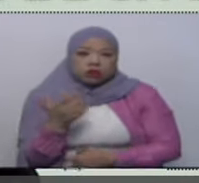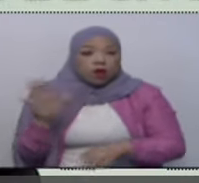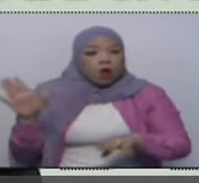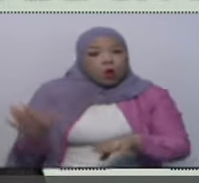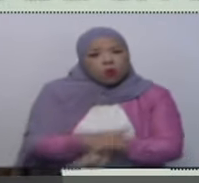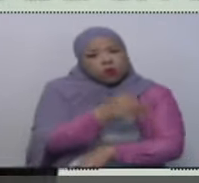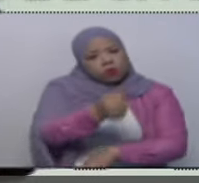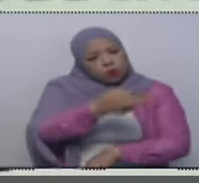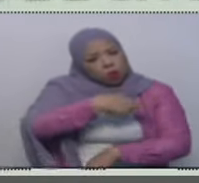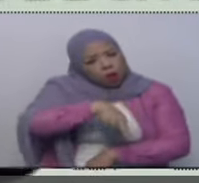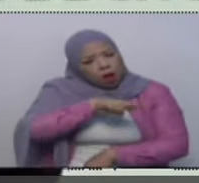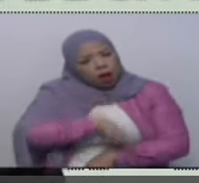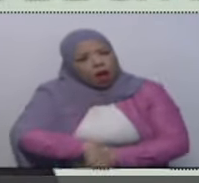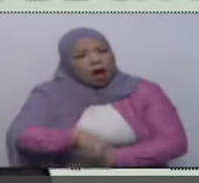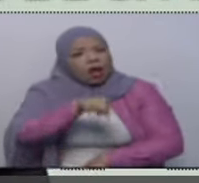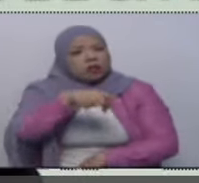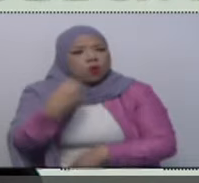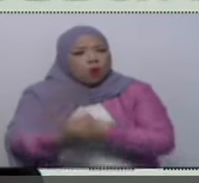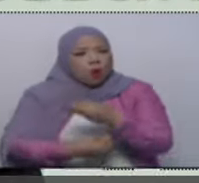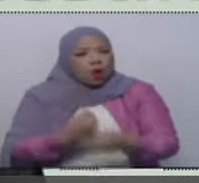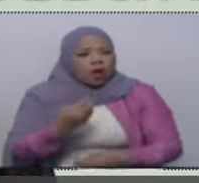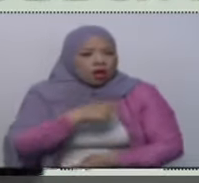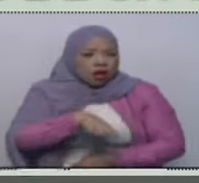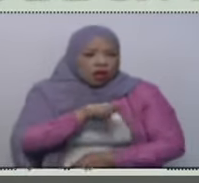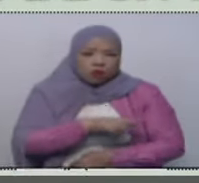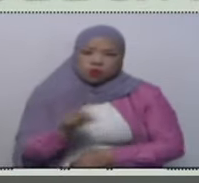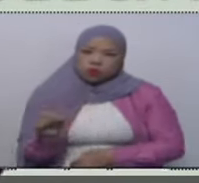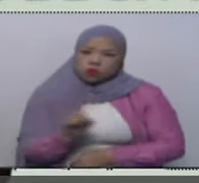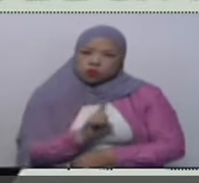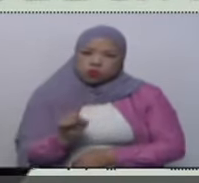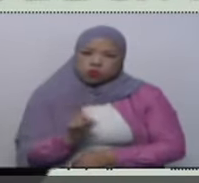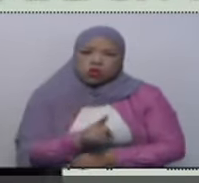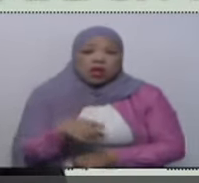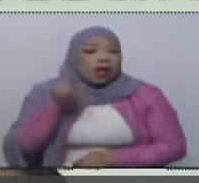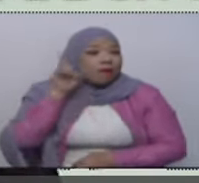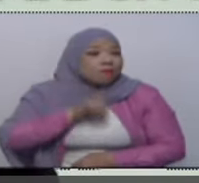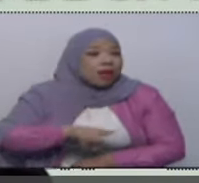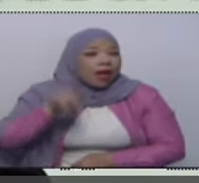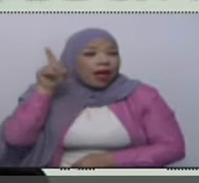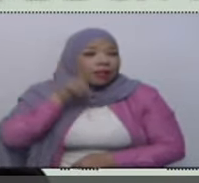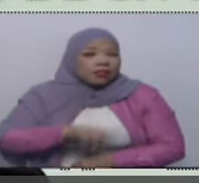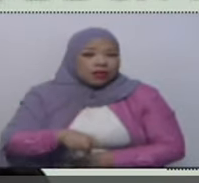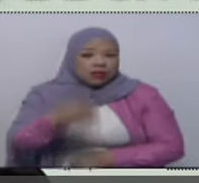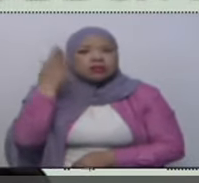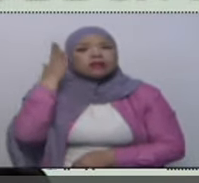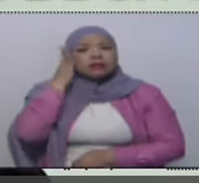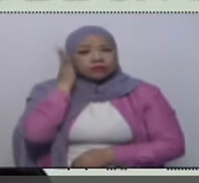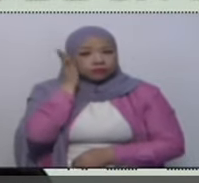al mundo que, bueno, están contra de una religión, que es una gran mentira. Y sabemos que los